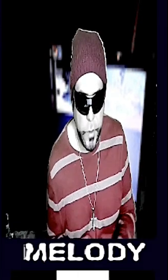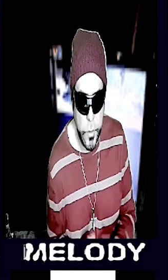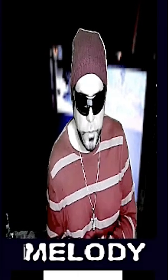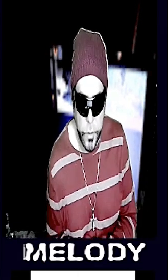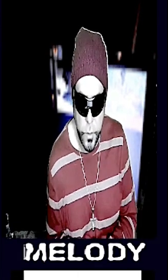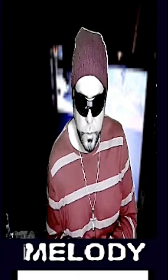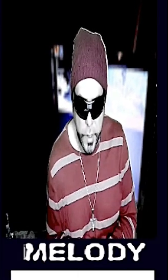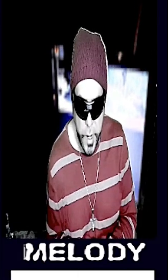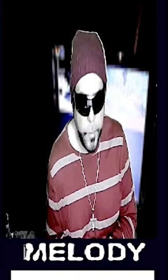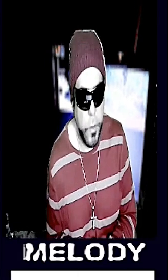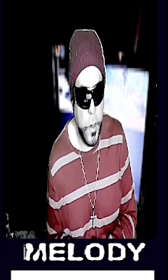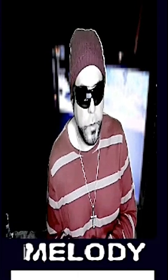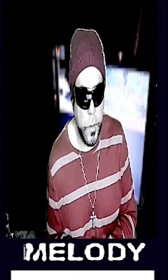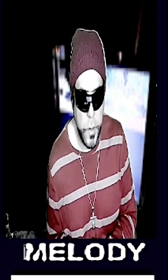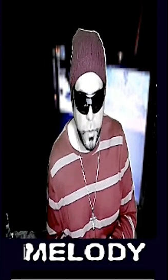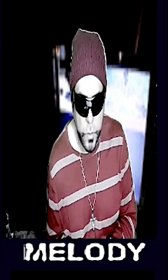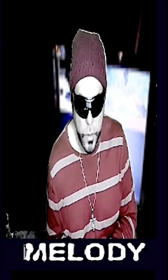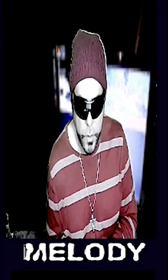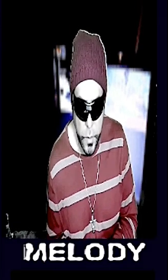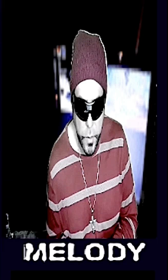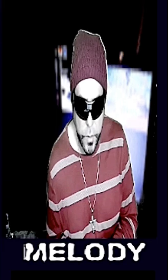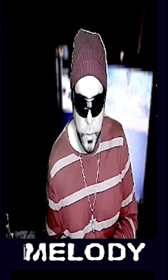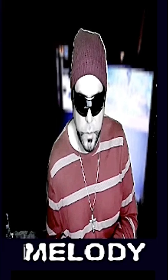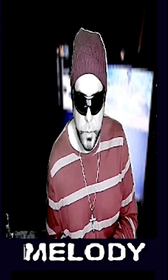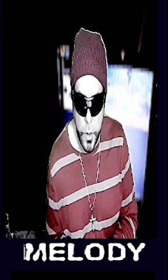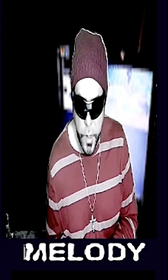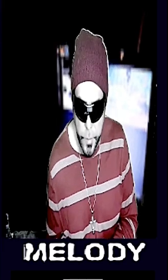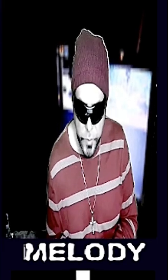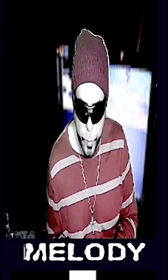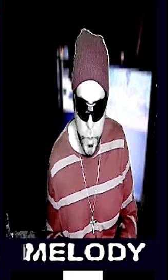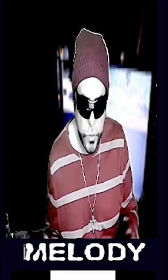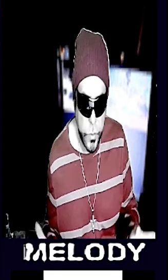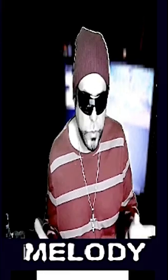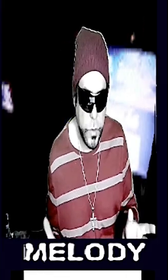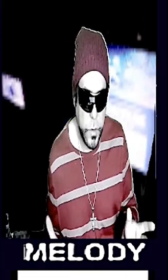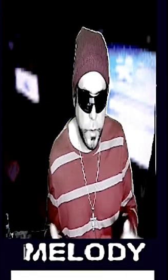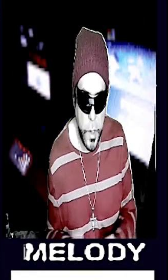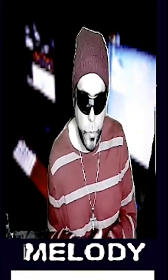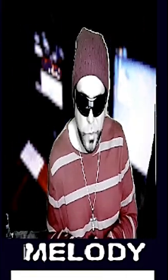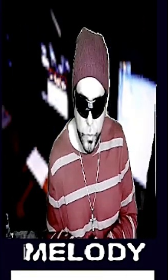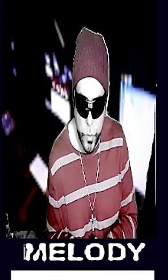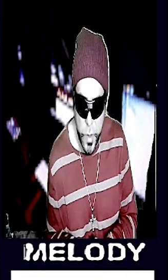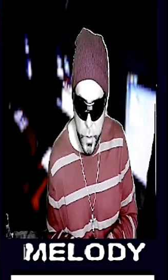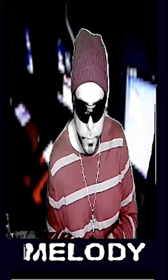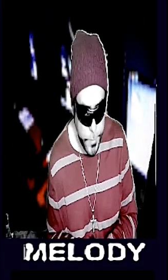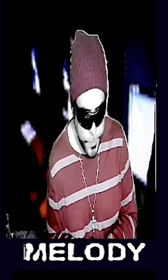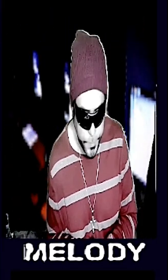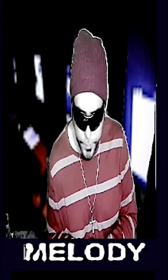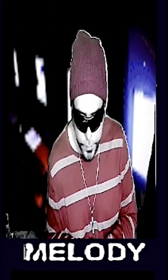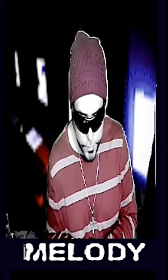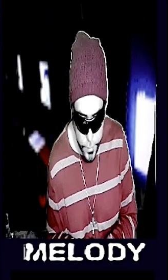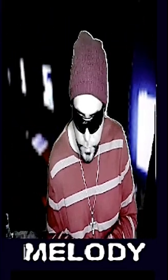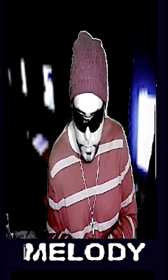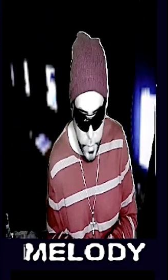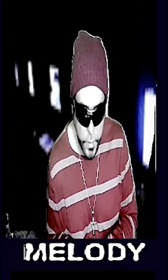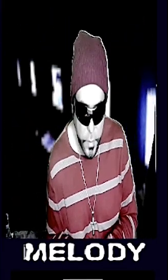por morena amigos si no créanme lo que yo les digo si dan más puestos movimento